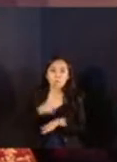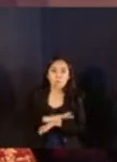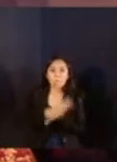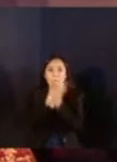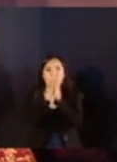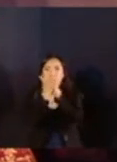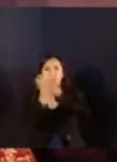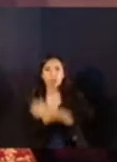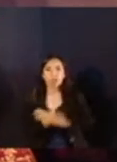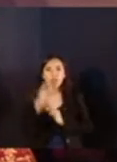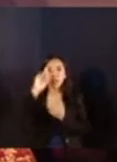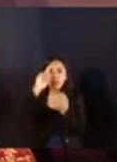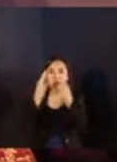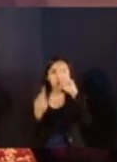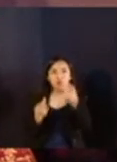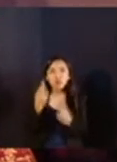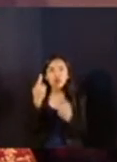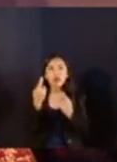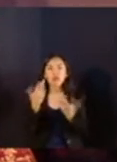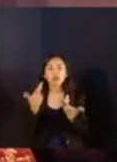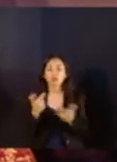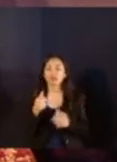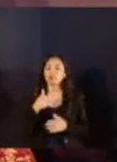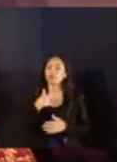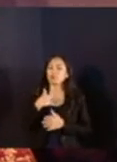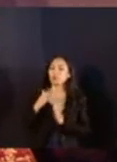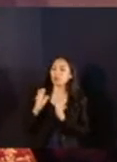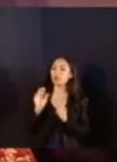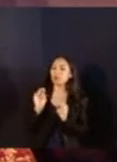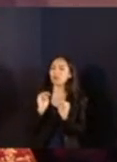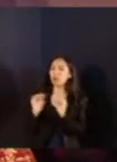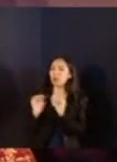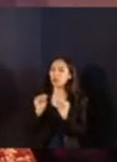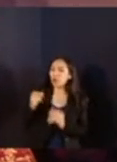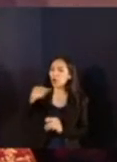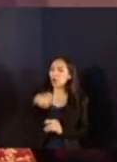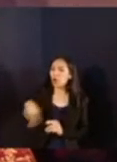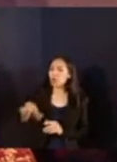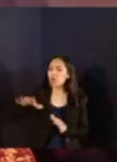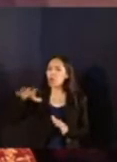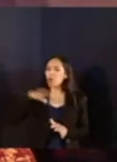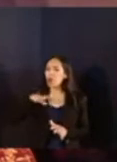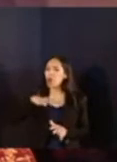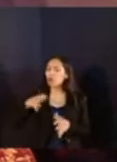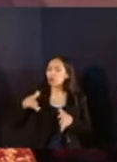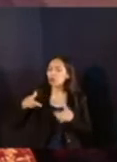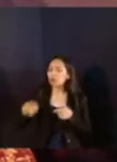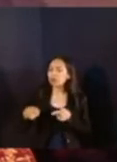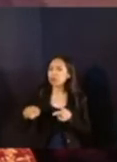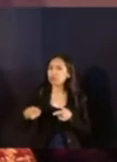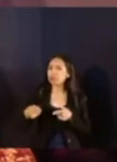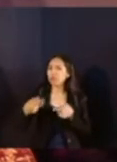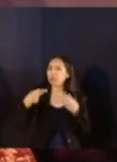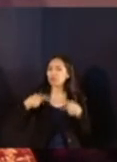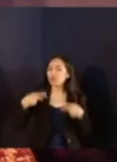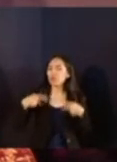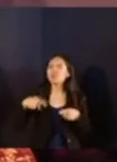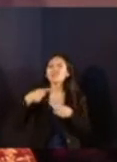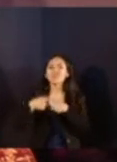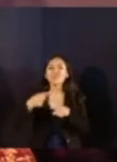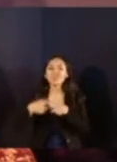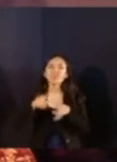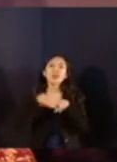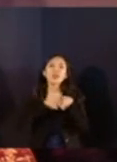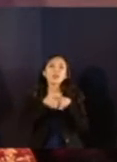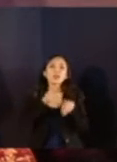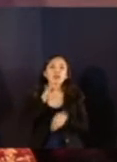en ser congruente con el movimiento que se generó a partir, sobre todo, de los hermanos Flores